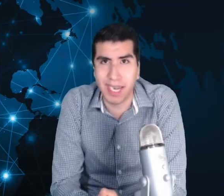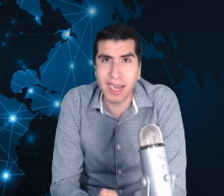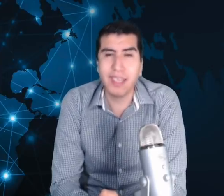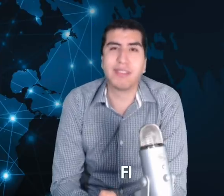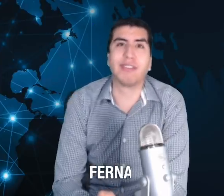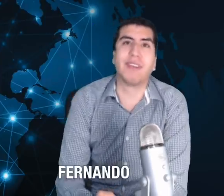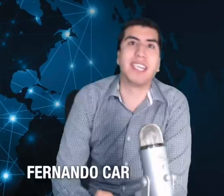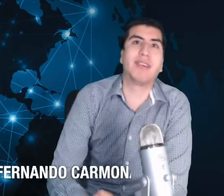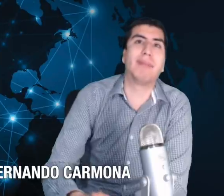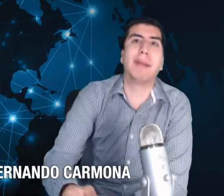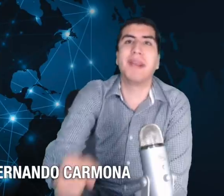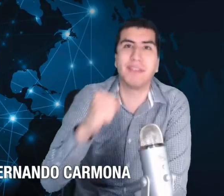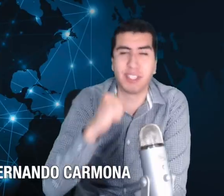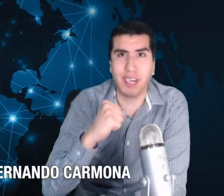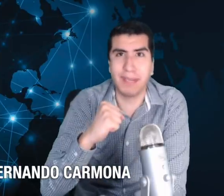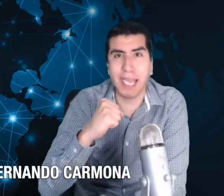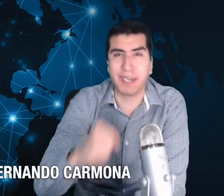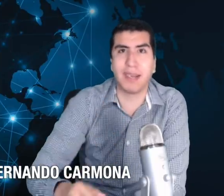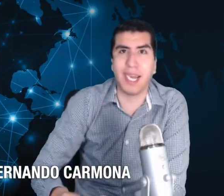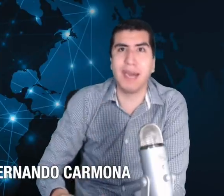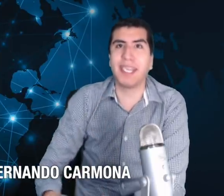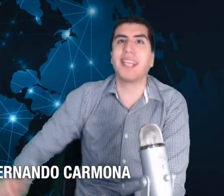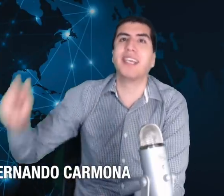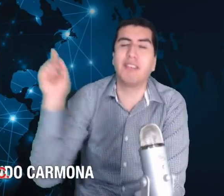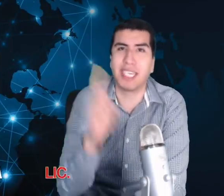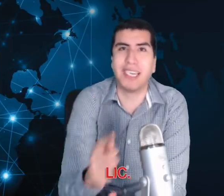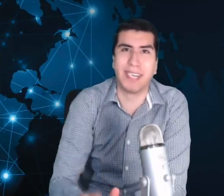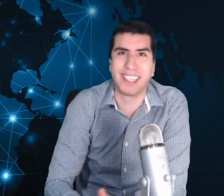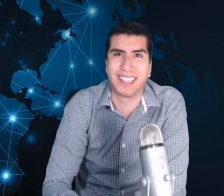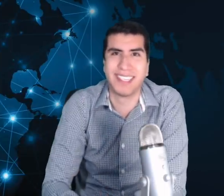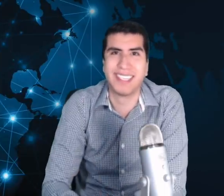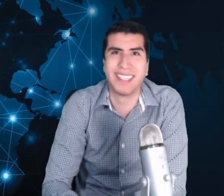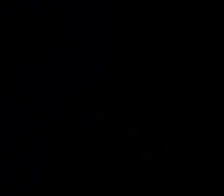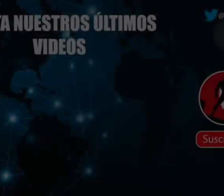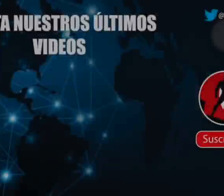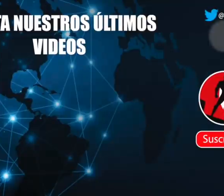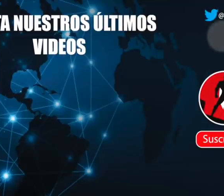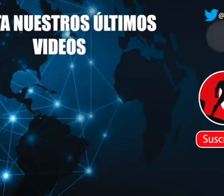suscríbete a mi canal. Yo soy Fernando Carmona para el Defensor de la Verdad, que recuerda que la verdad no será libre.